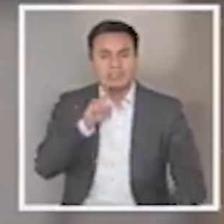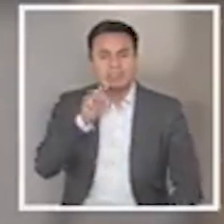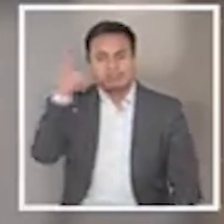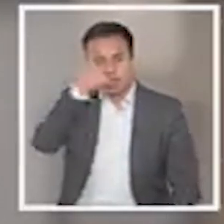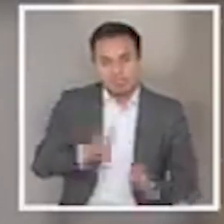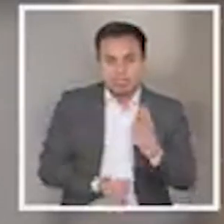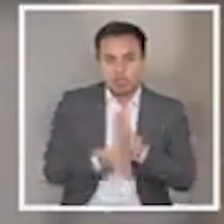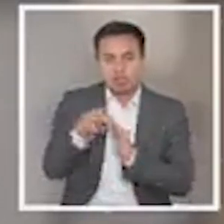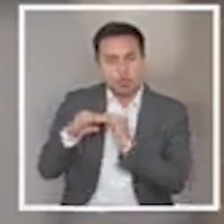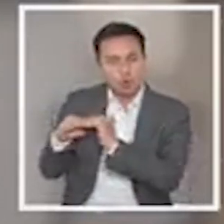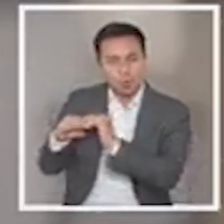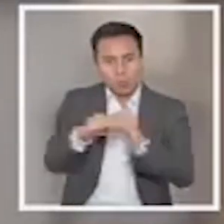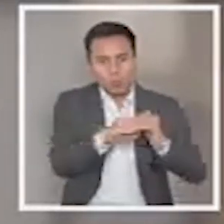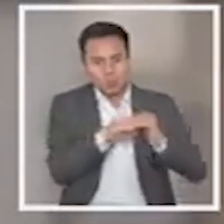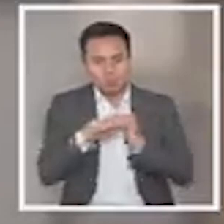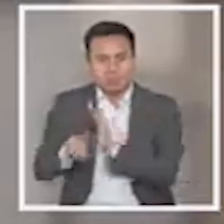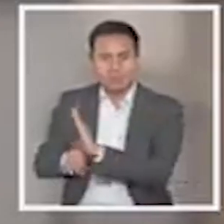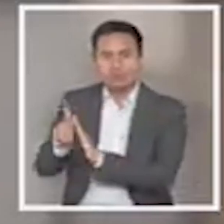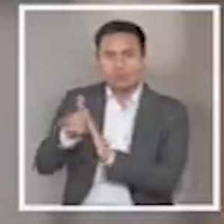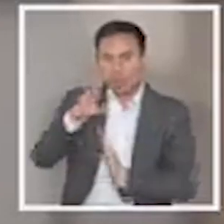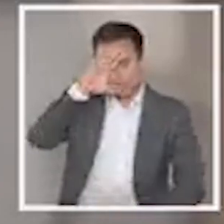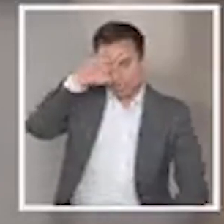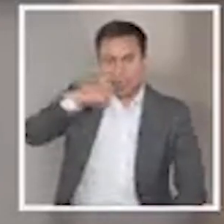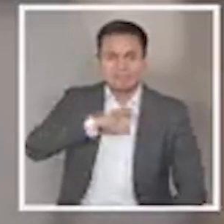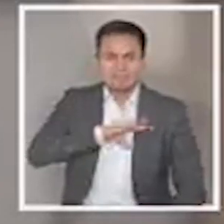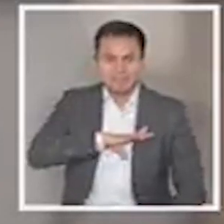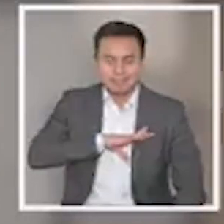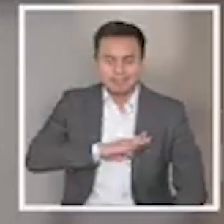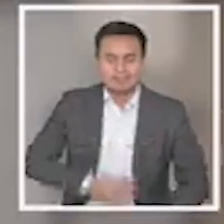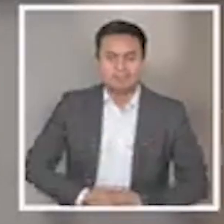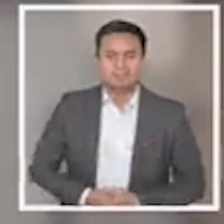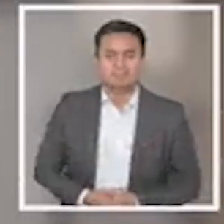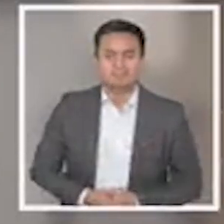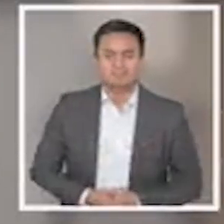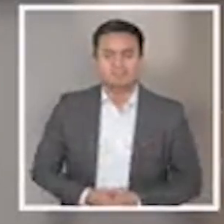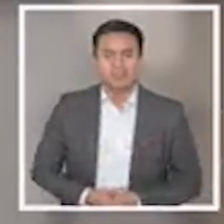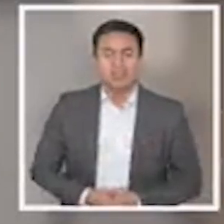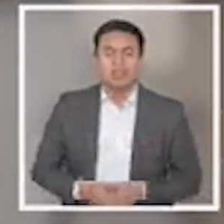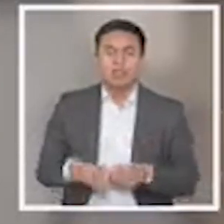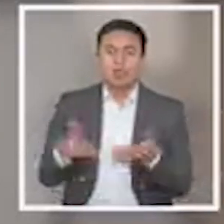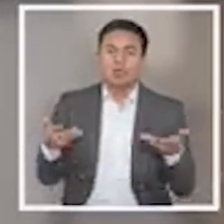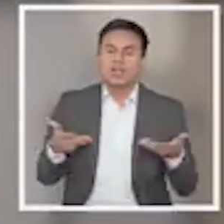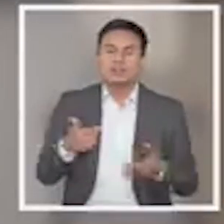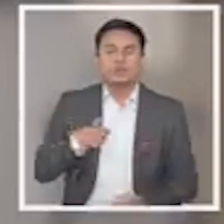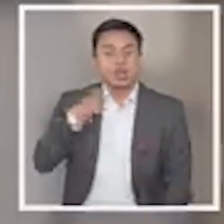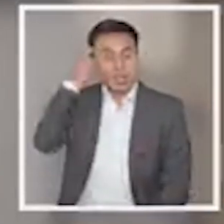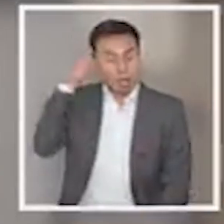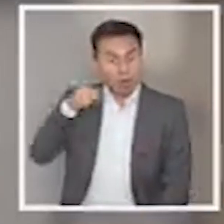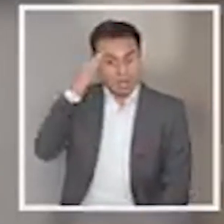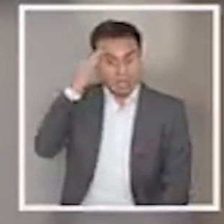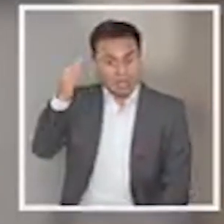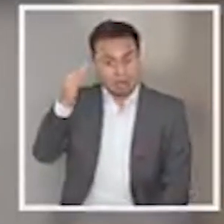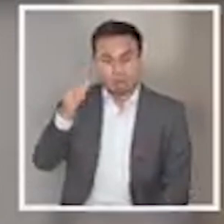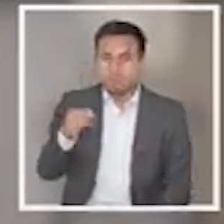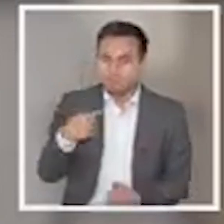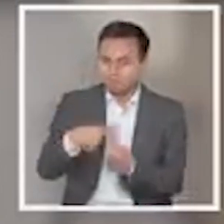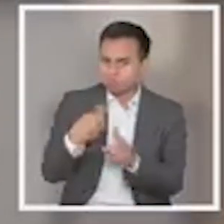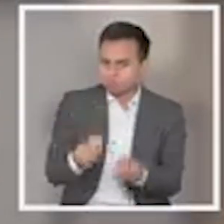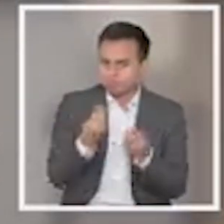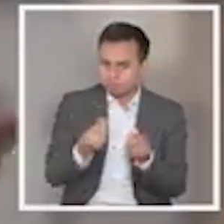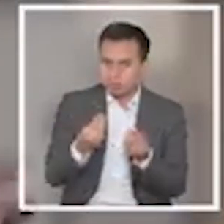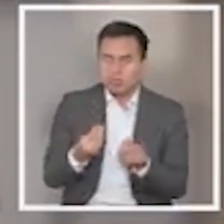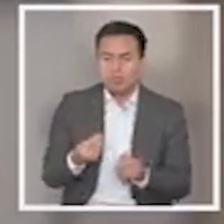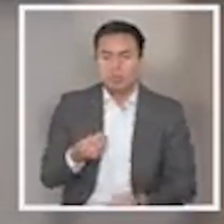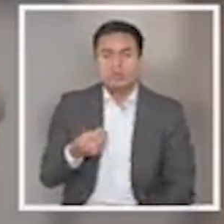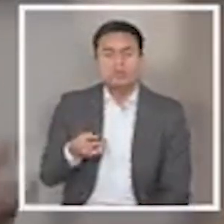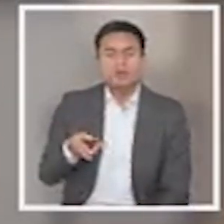en buscar el desarrollo conjunto entre Argentina y Chile. Con lo cual, creo que el día de hoy ha sido muy fructífero.